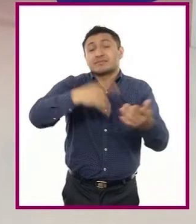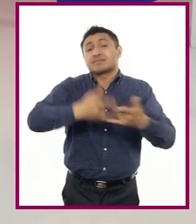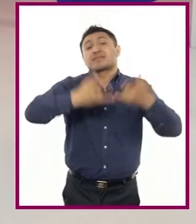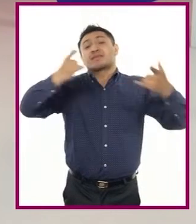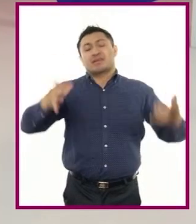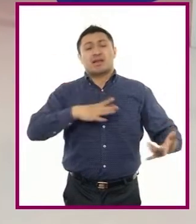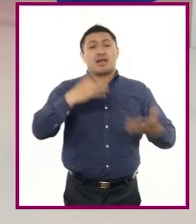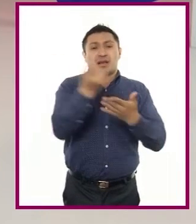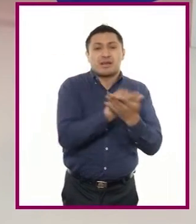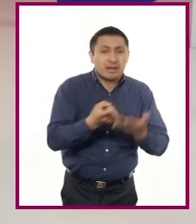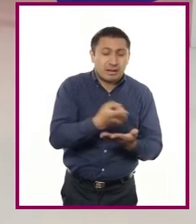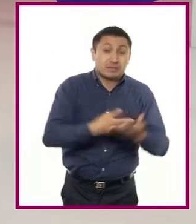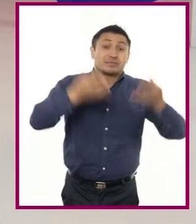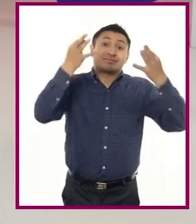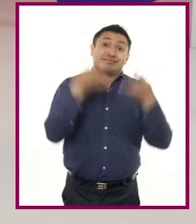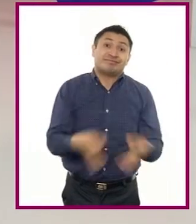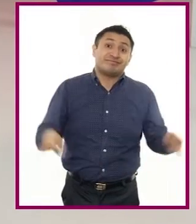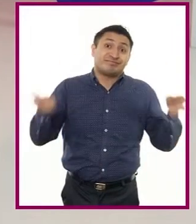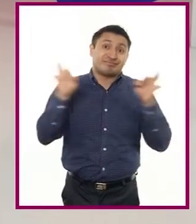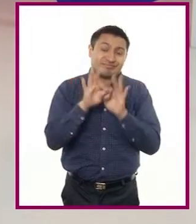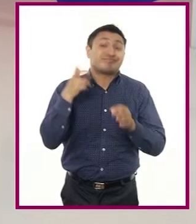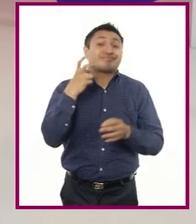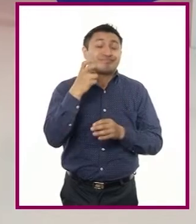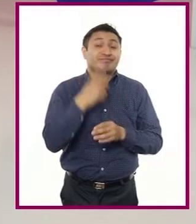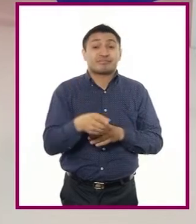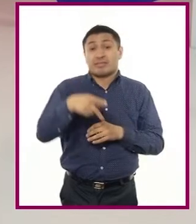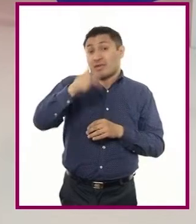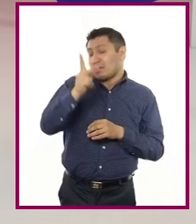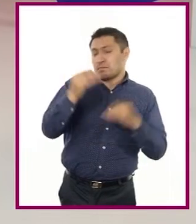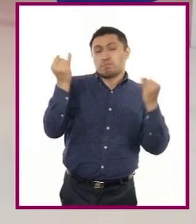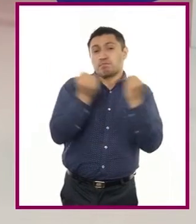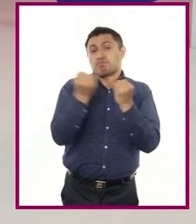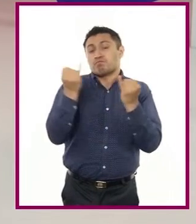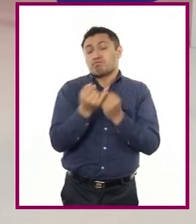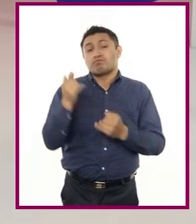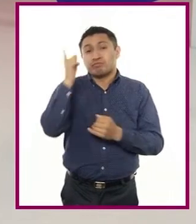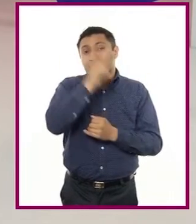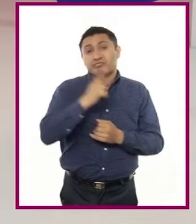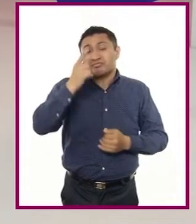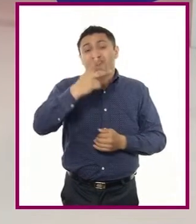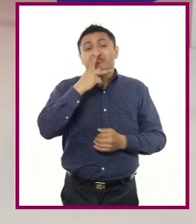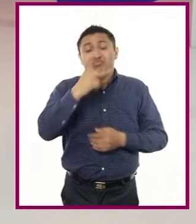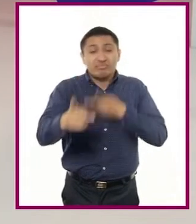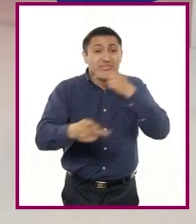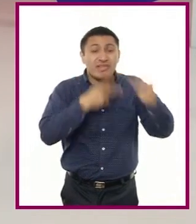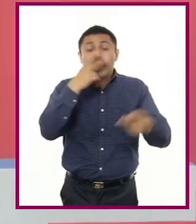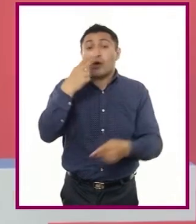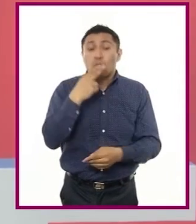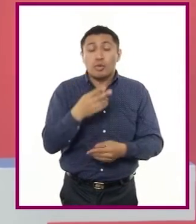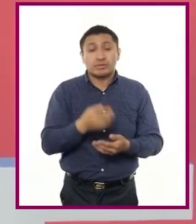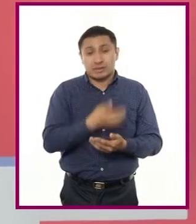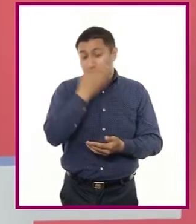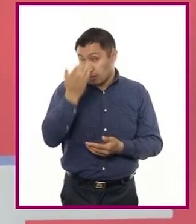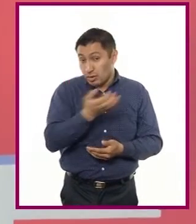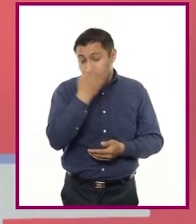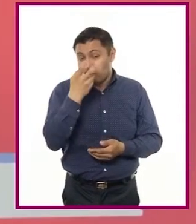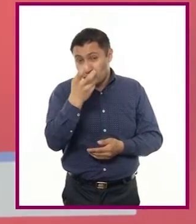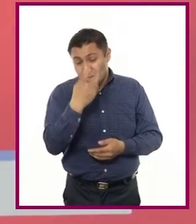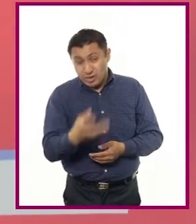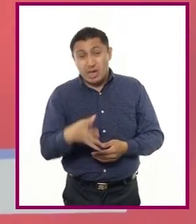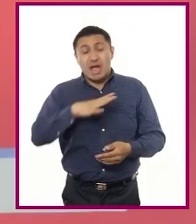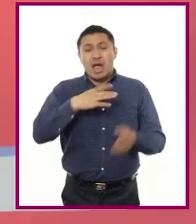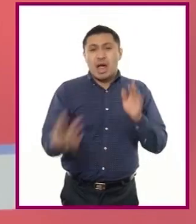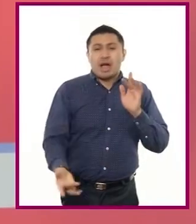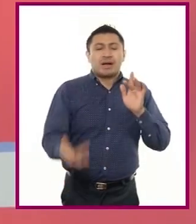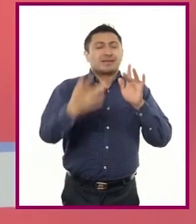las imágenes son fundamentales, pero lo es también el lenguaje. El lenguaje coloquial permite la